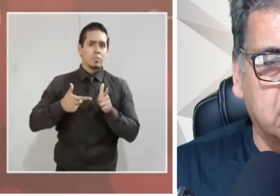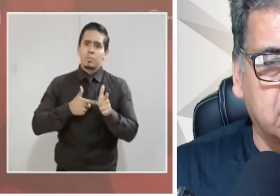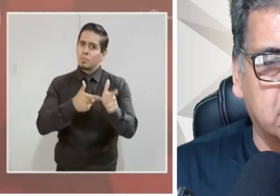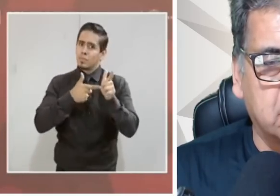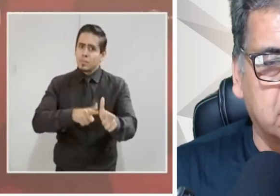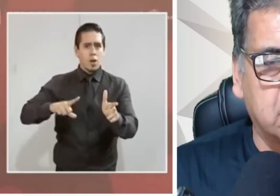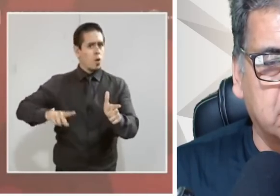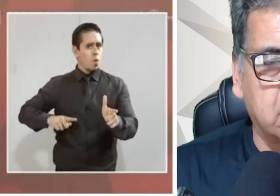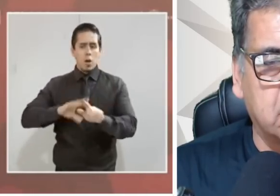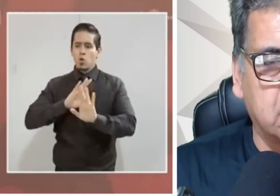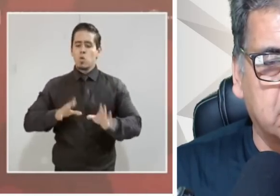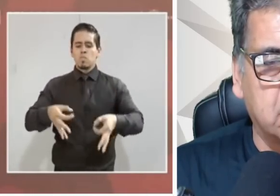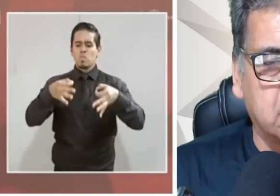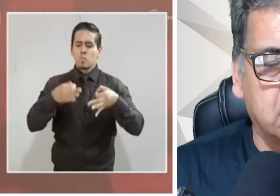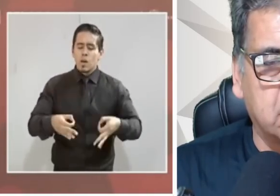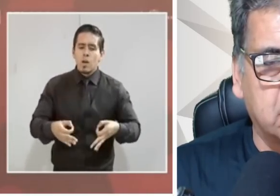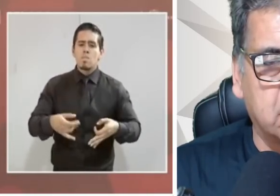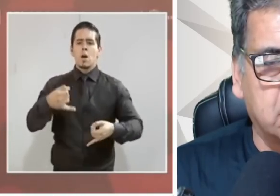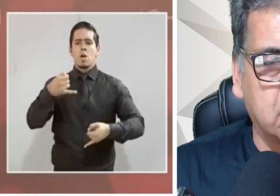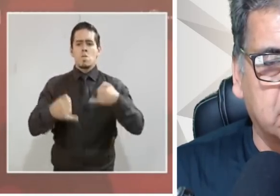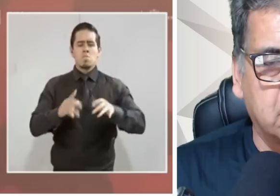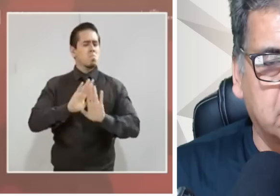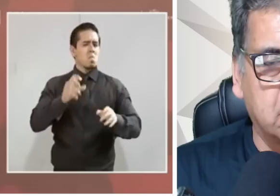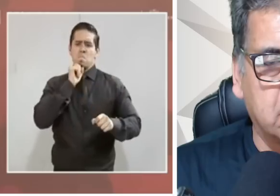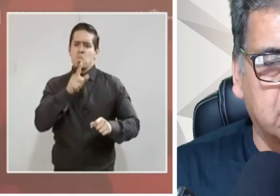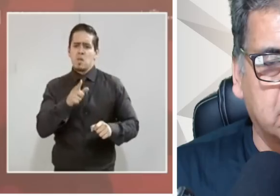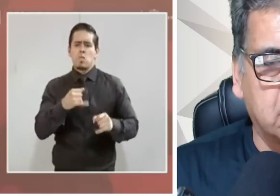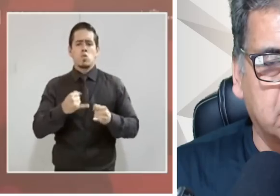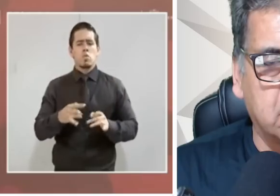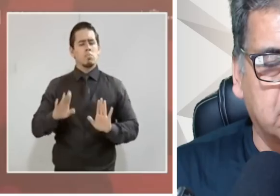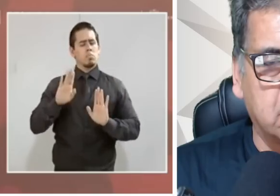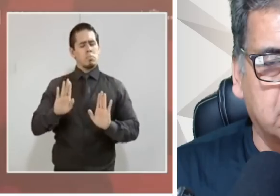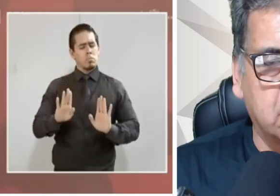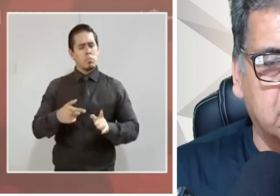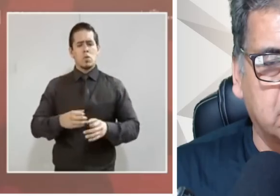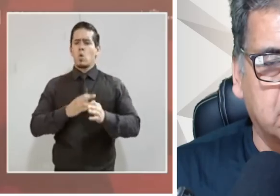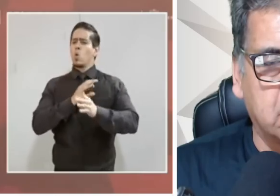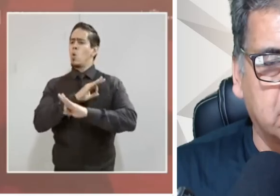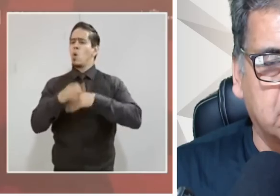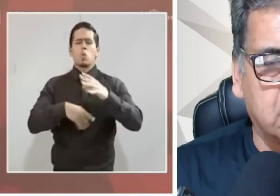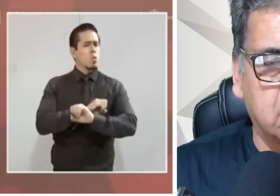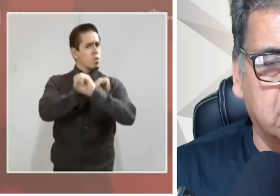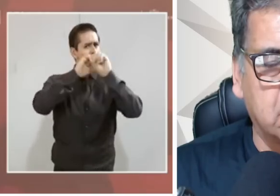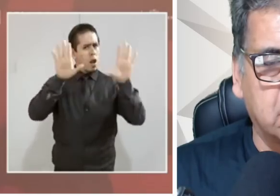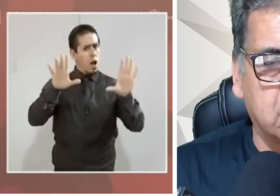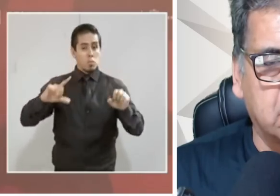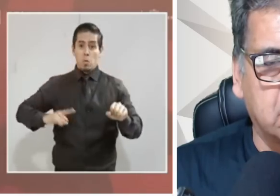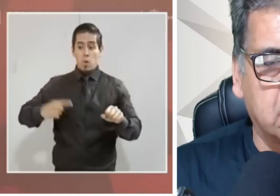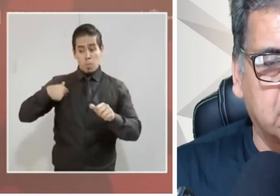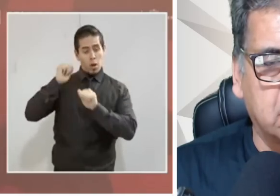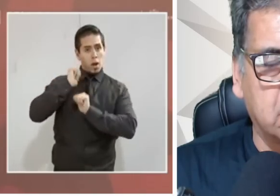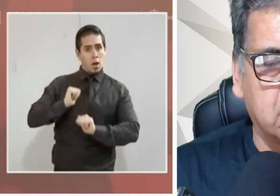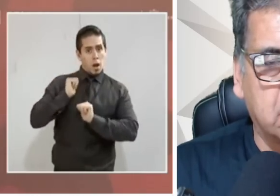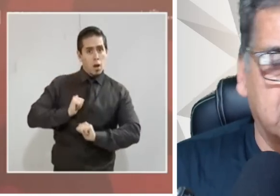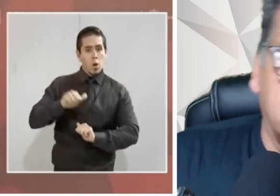los lineamientos de justicia, de honradez, de transparencia del gobierno del licenciado López